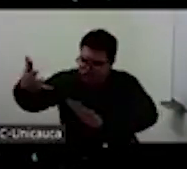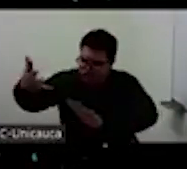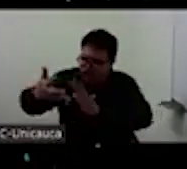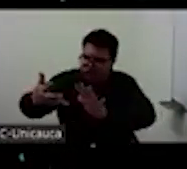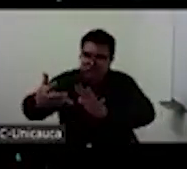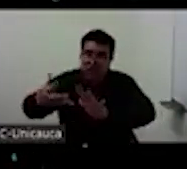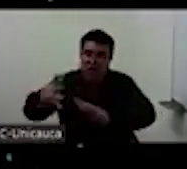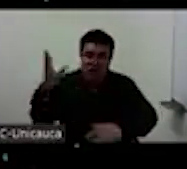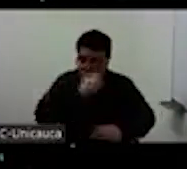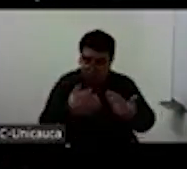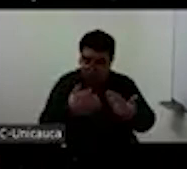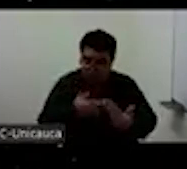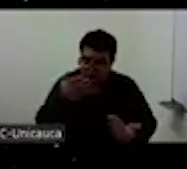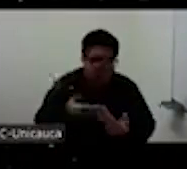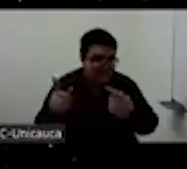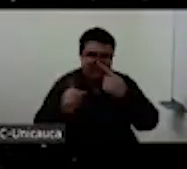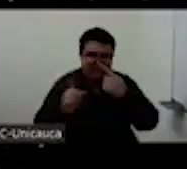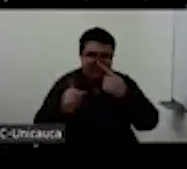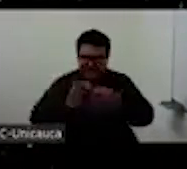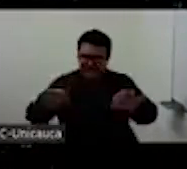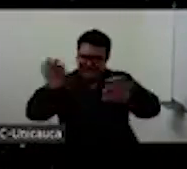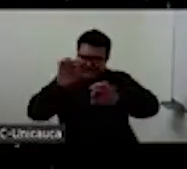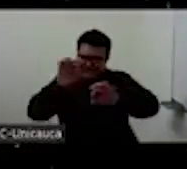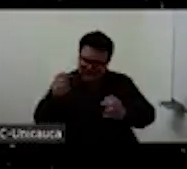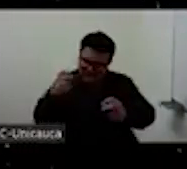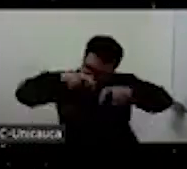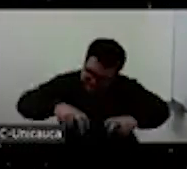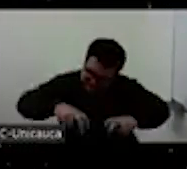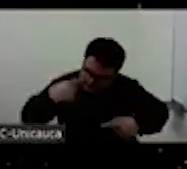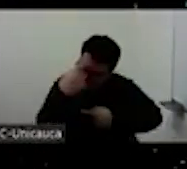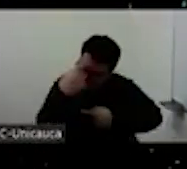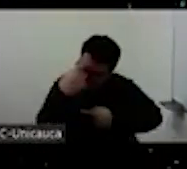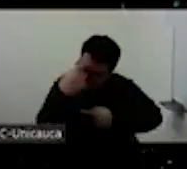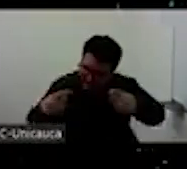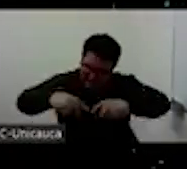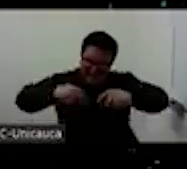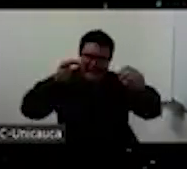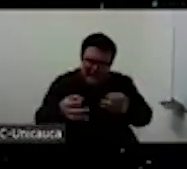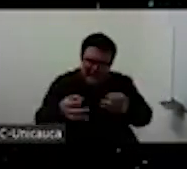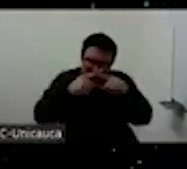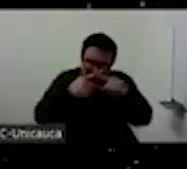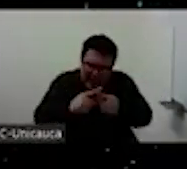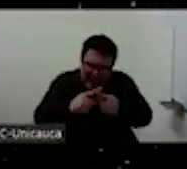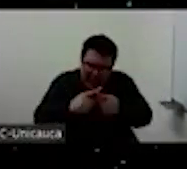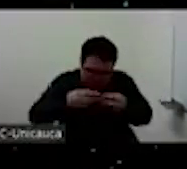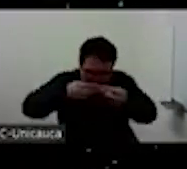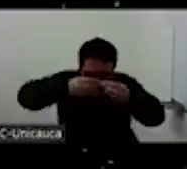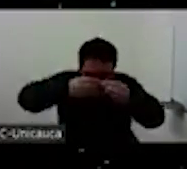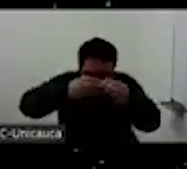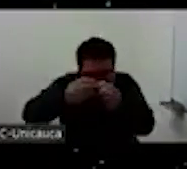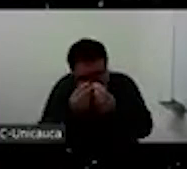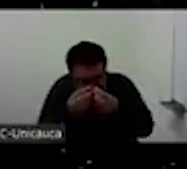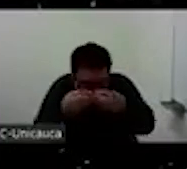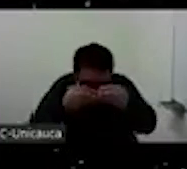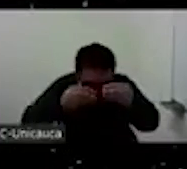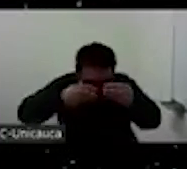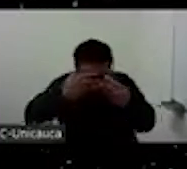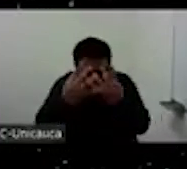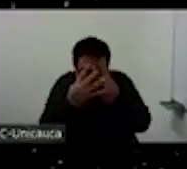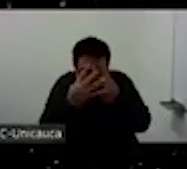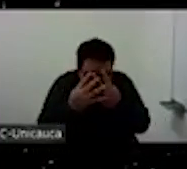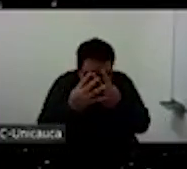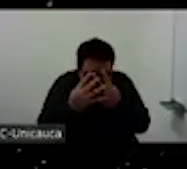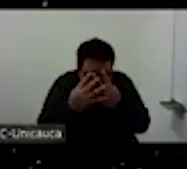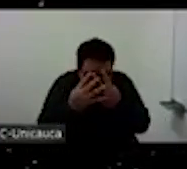las prácticas de su utilización, hay que ir realmente al tejido, a la urdiembre, a las tramas y a las contraposiciones de